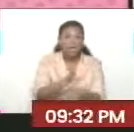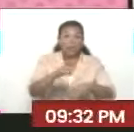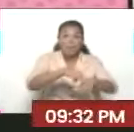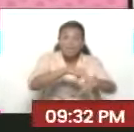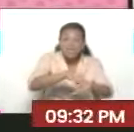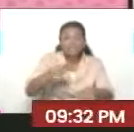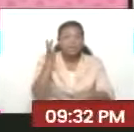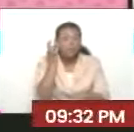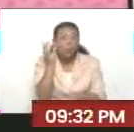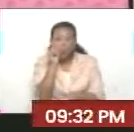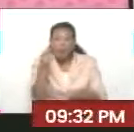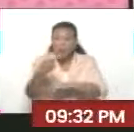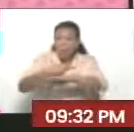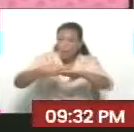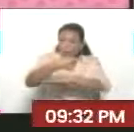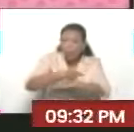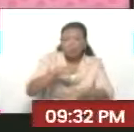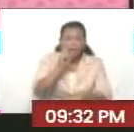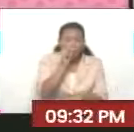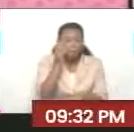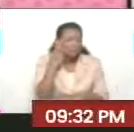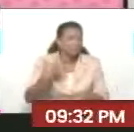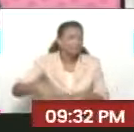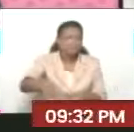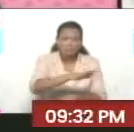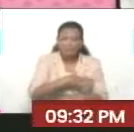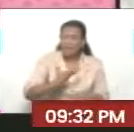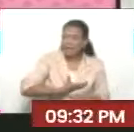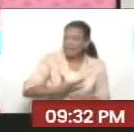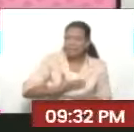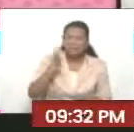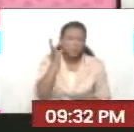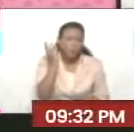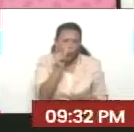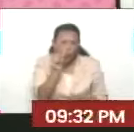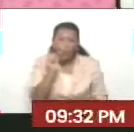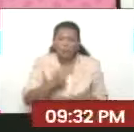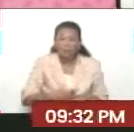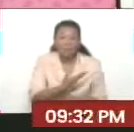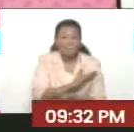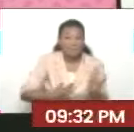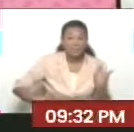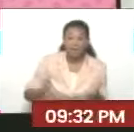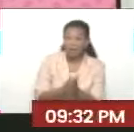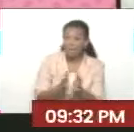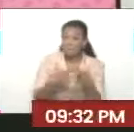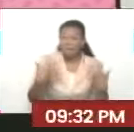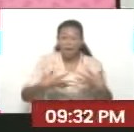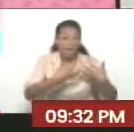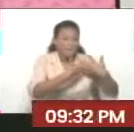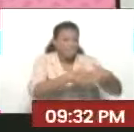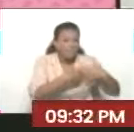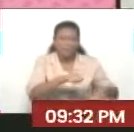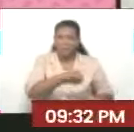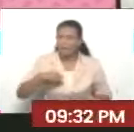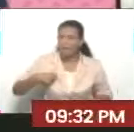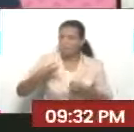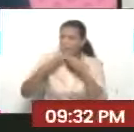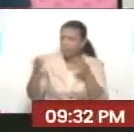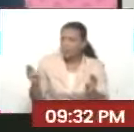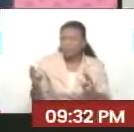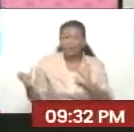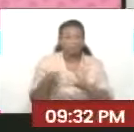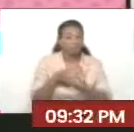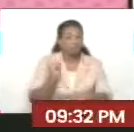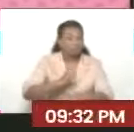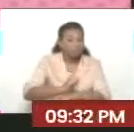ministros, ministras, gobernadores, gobernadoras, alcaldes, alcaldesas, presidentes de empresas, todos cumpliendo la instrucción para